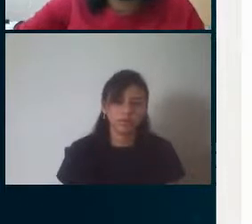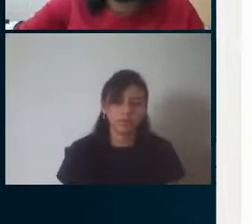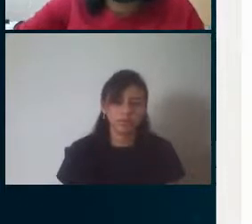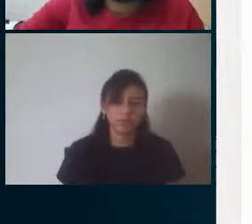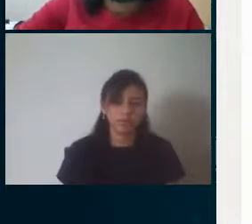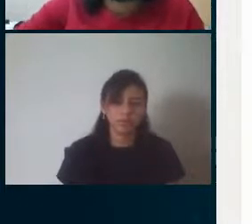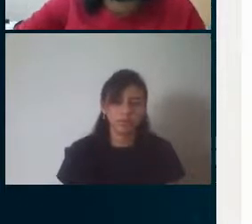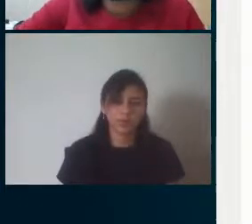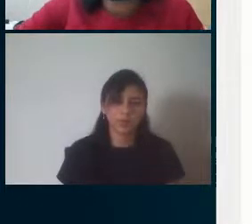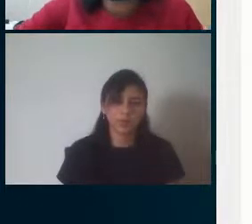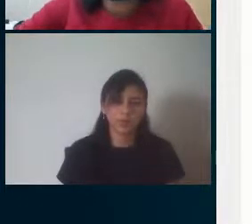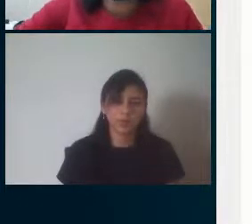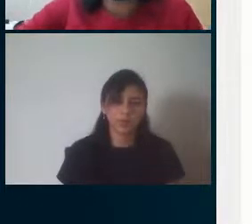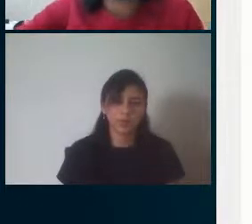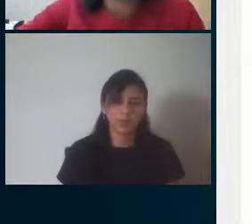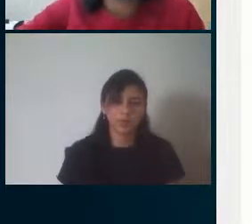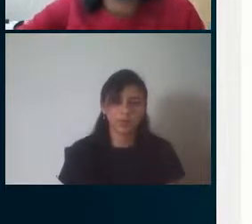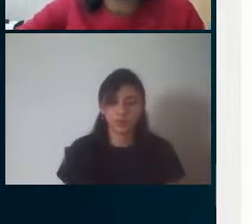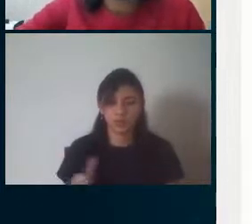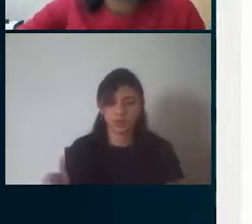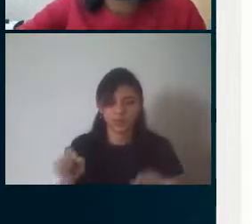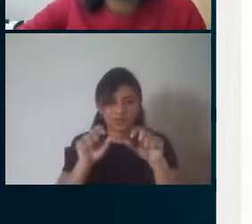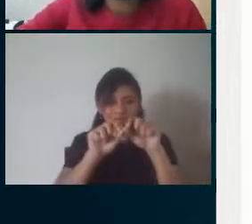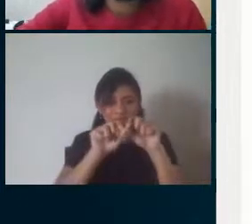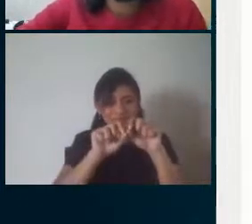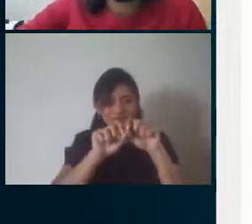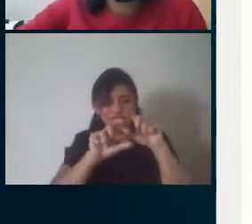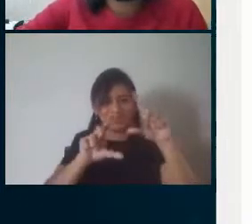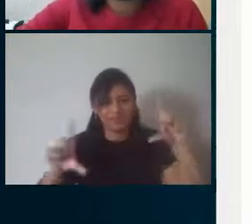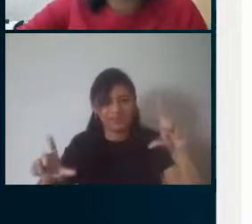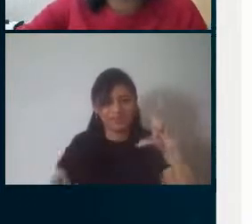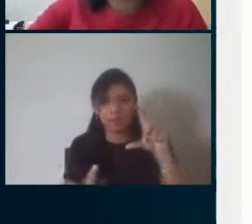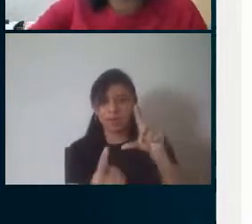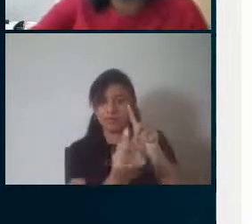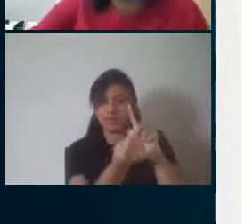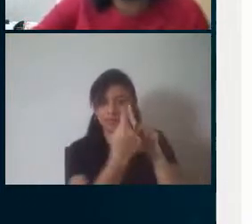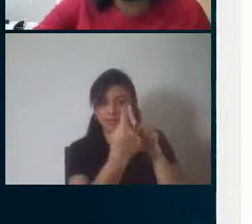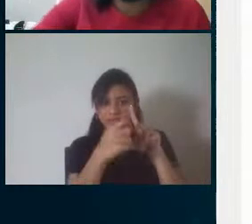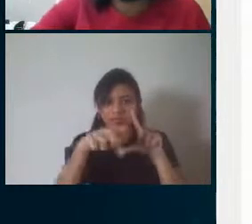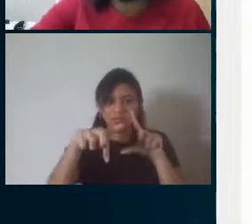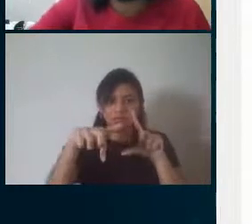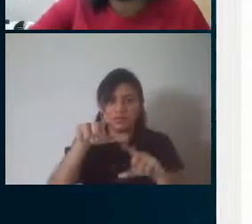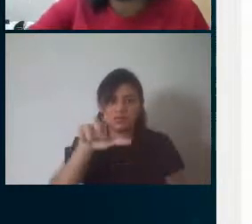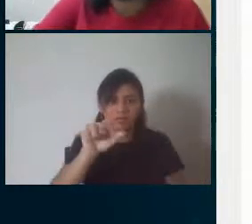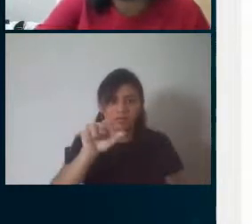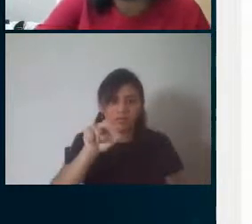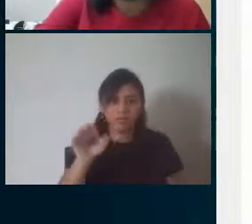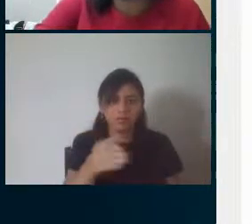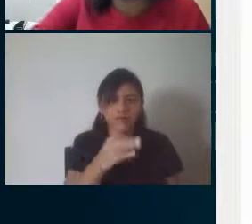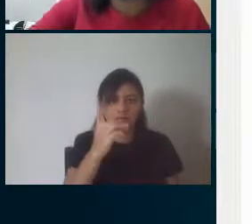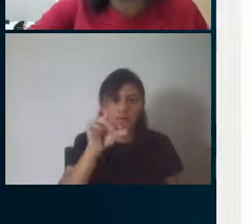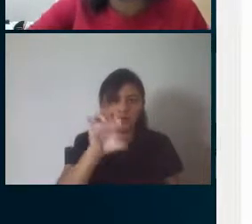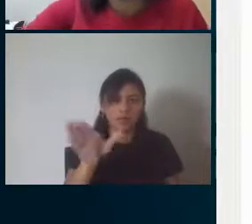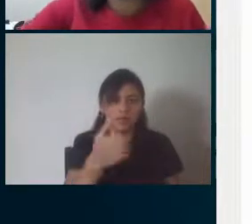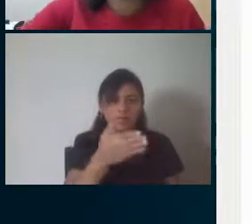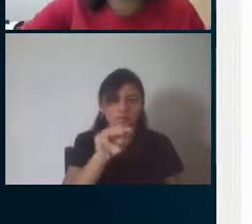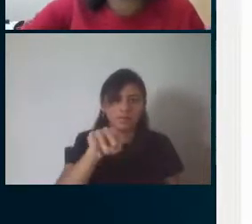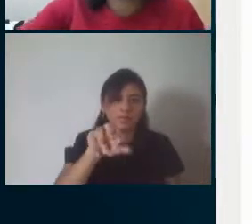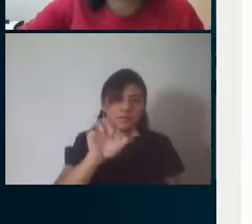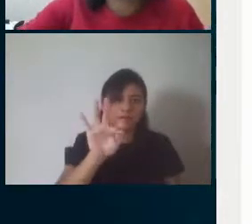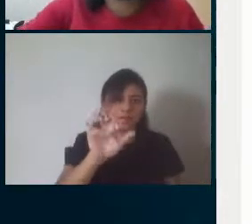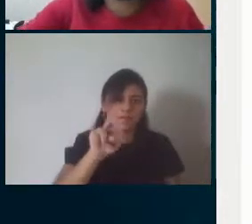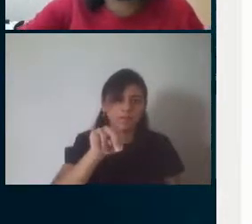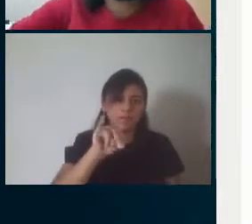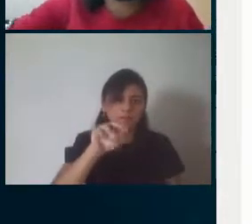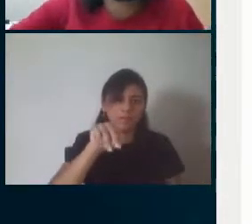En la pestaña de desempeño de plan de mantenimiento, seleccionamos en la parte superior izquierda el circuito que